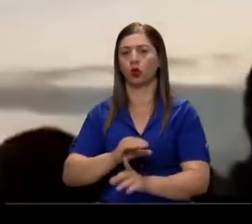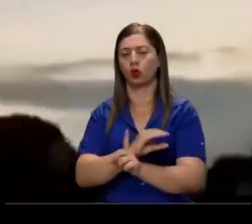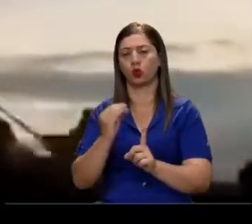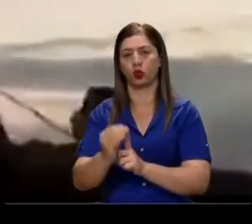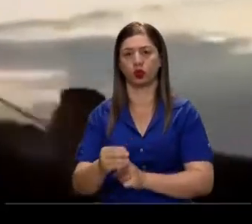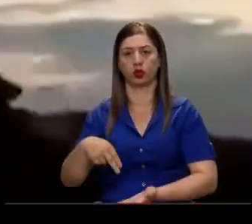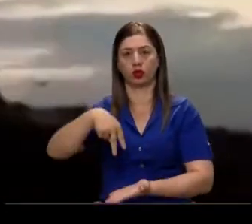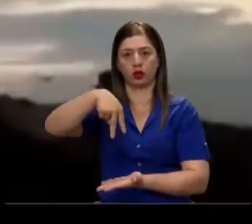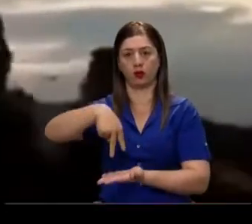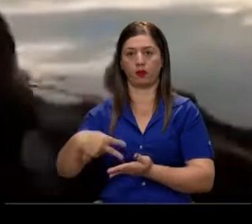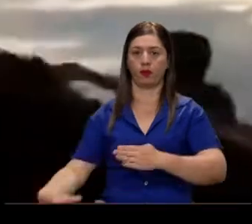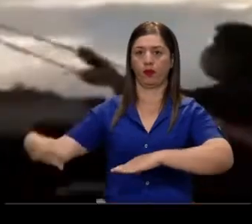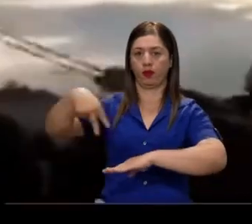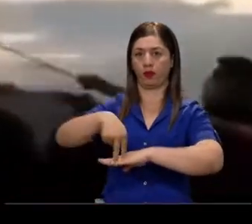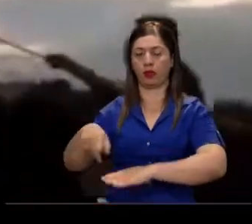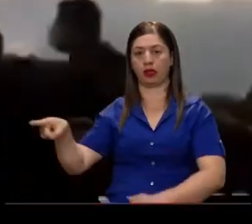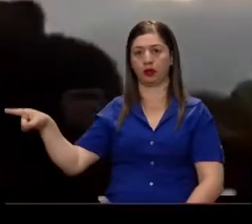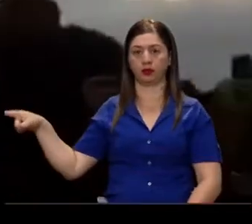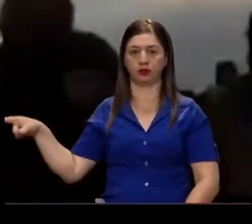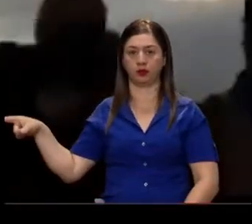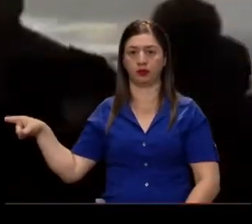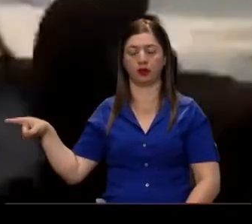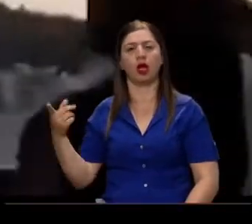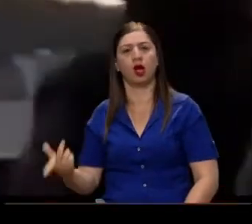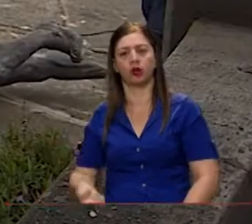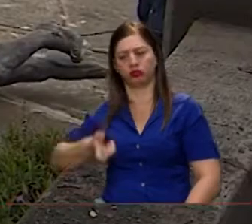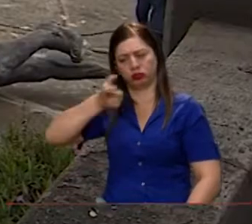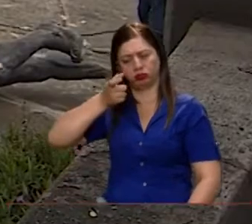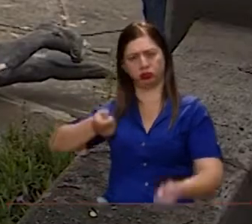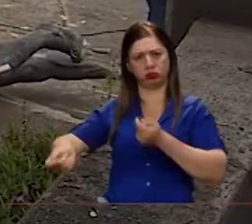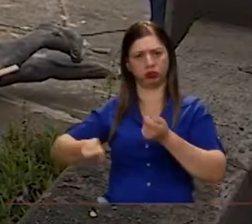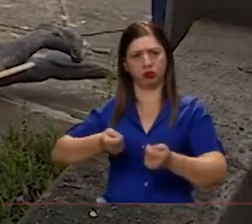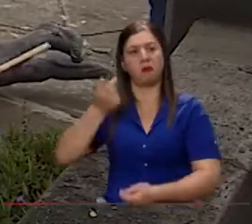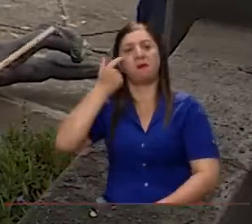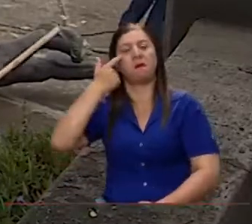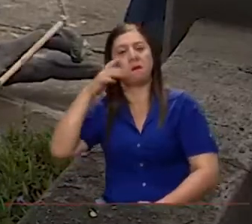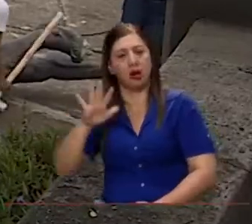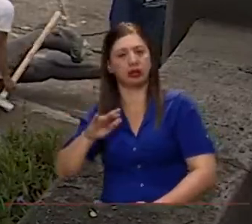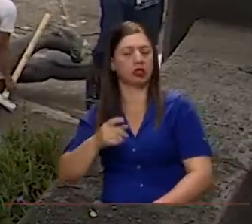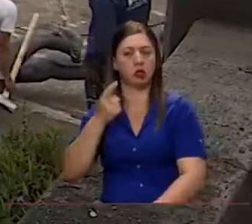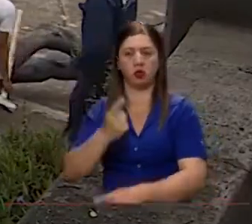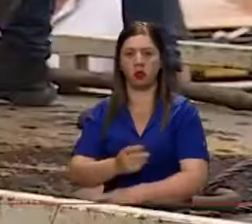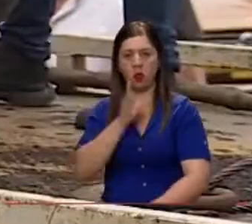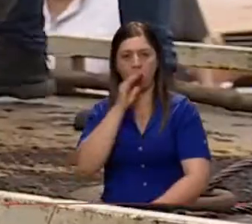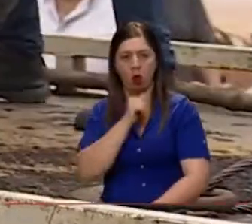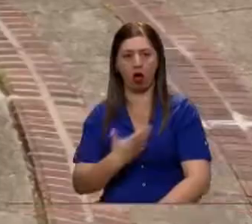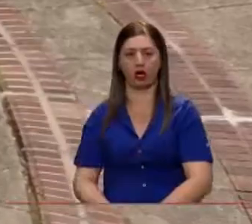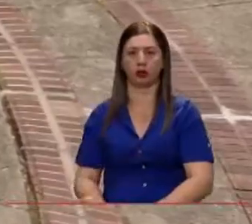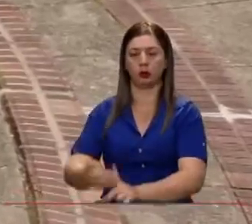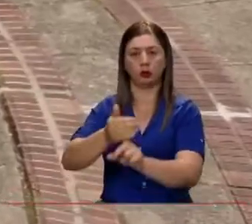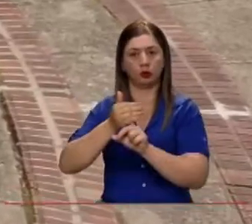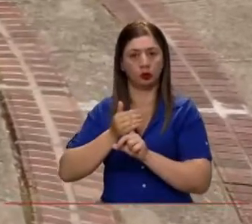como el monumento de Sebastián de Belalcázar. El ente de control señala que hay un presunto incumplimiento del deber funcional de resguardar